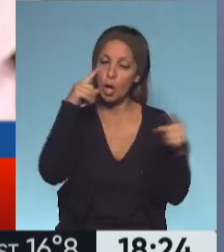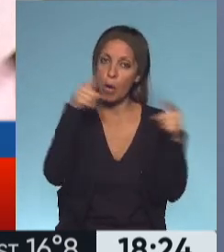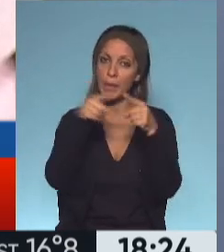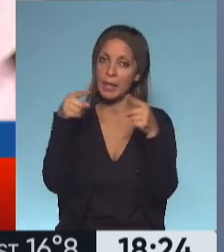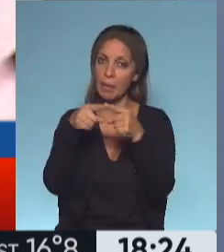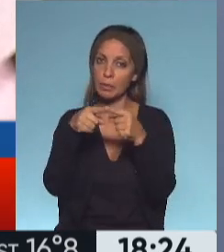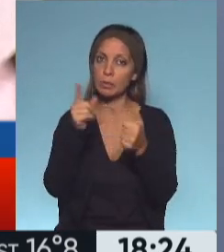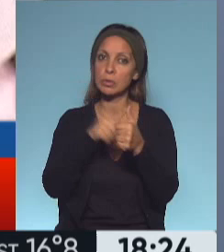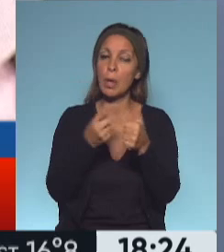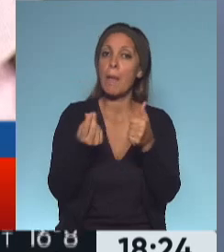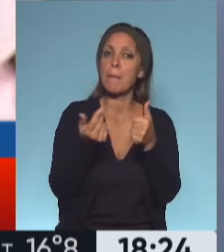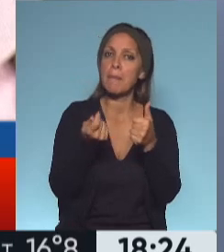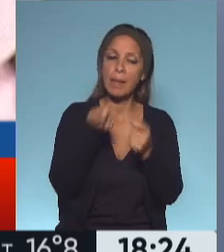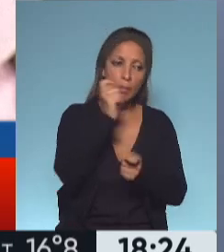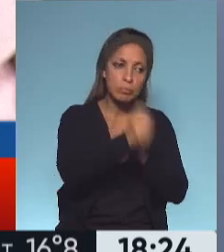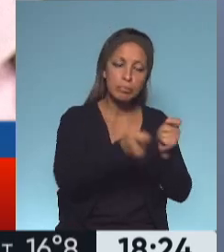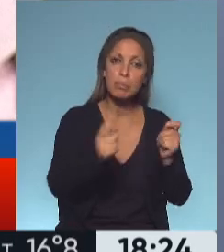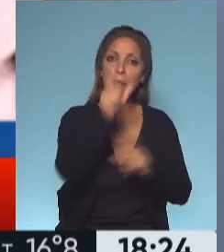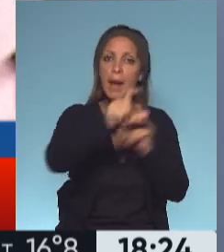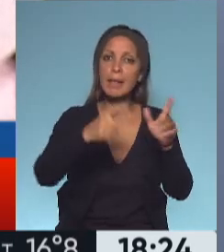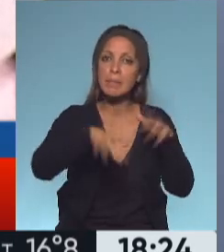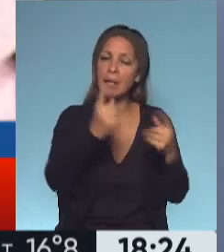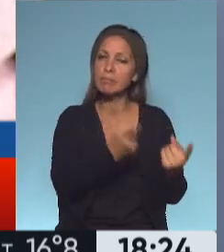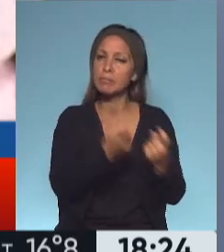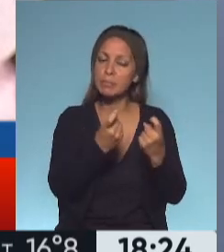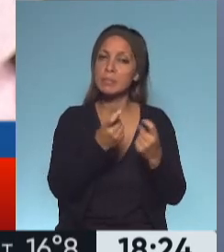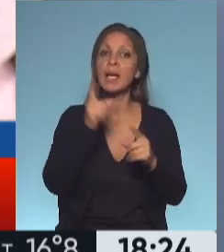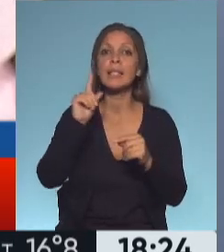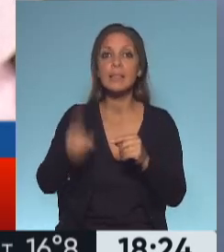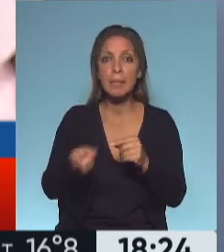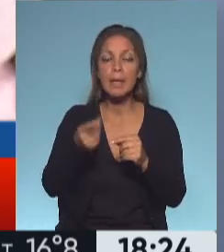poner plata en el bolsillo de los que más sufren en Argentina y extender la asistencia y la calidad nutricional,